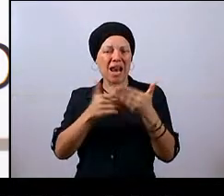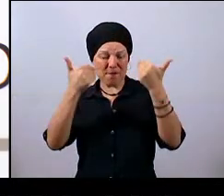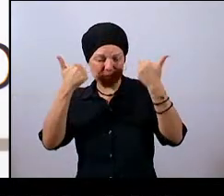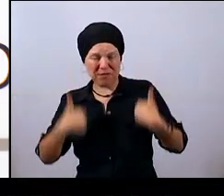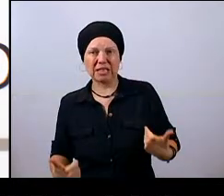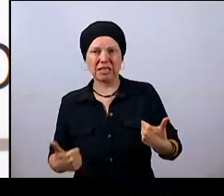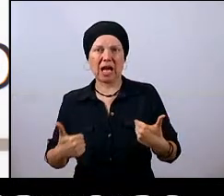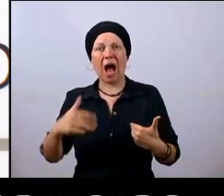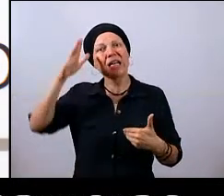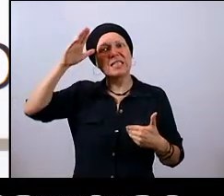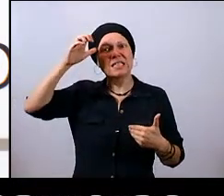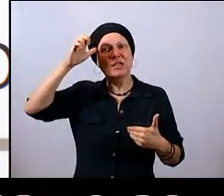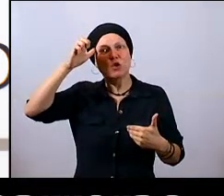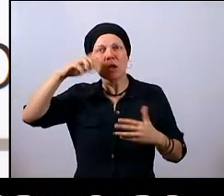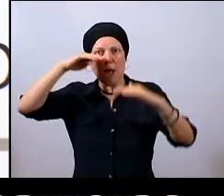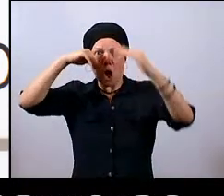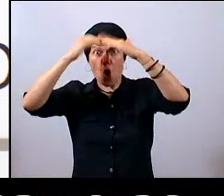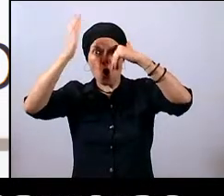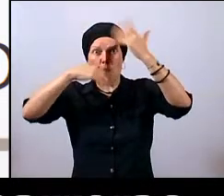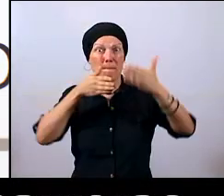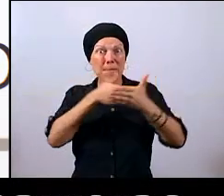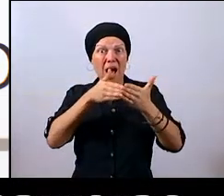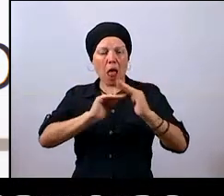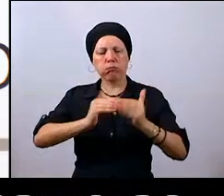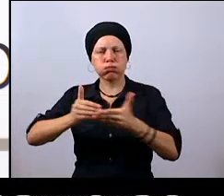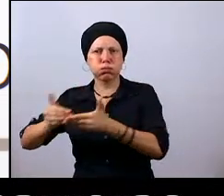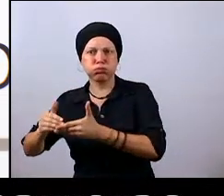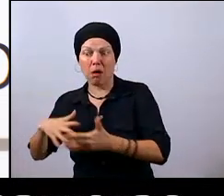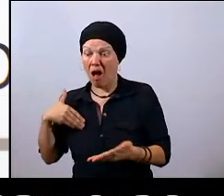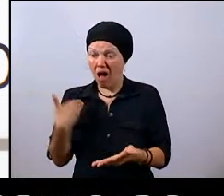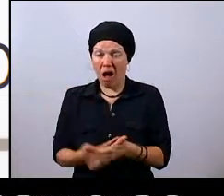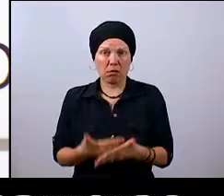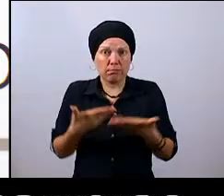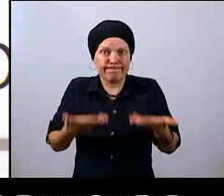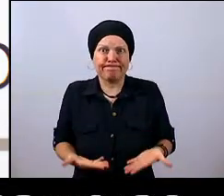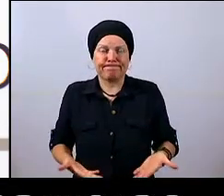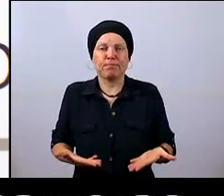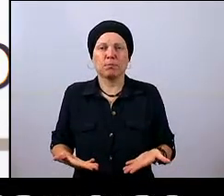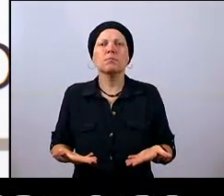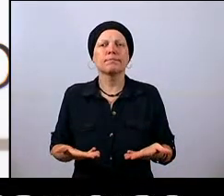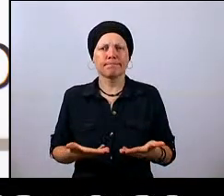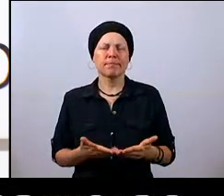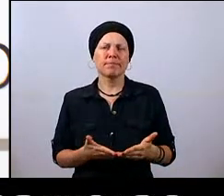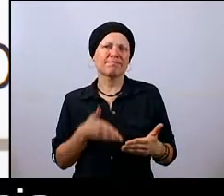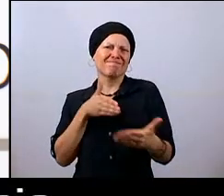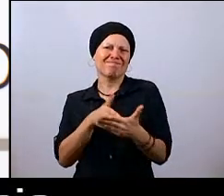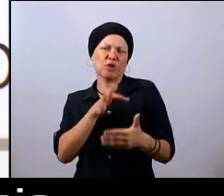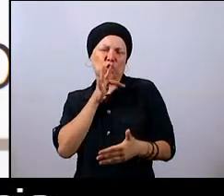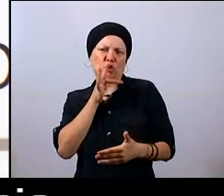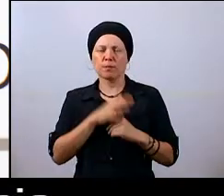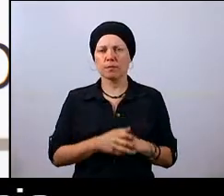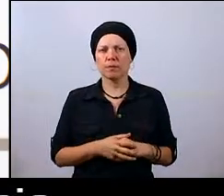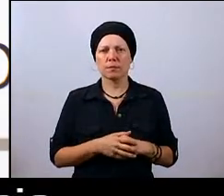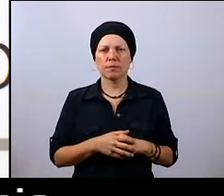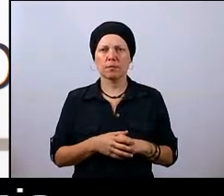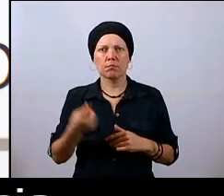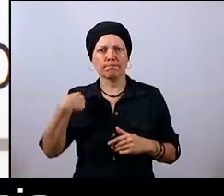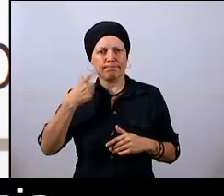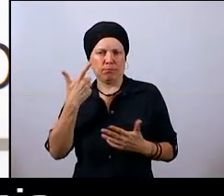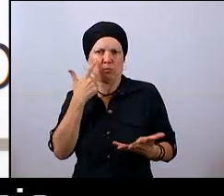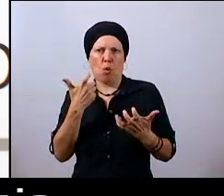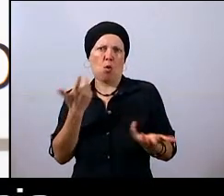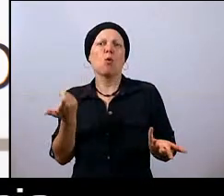físicas, sensoriales y cognitivas que a día de hoy, por desgracia, siguen existiendo. Es el reflejo